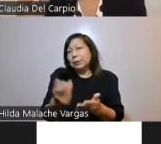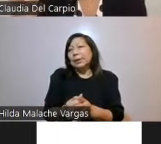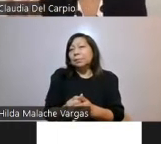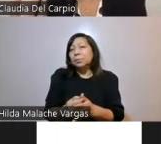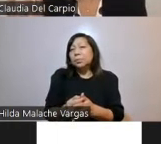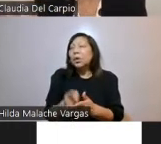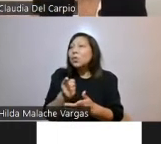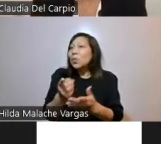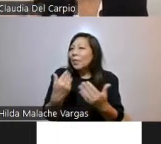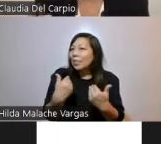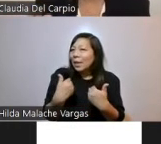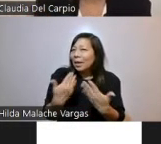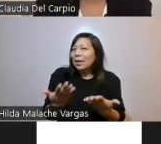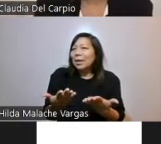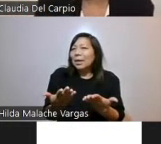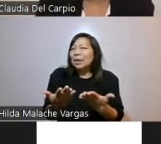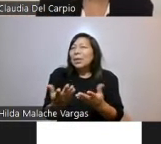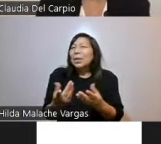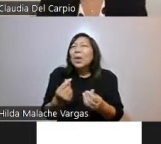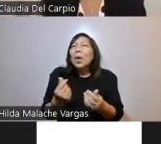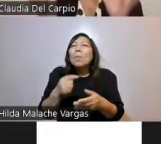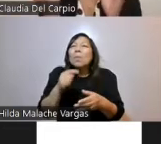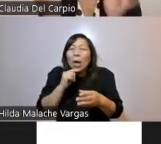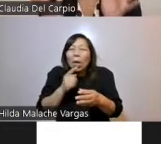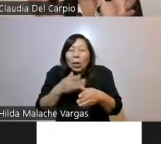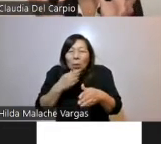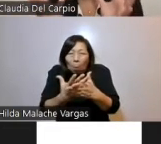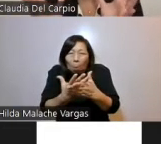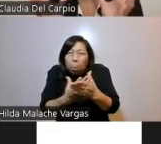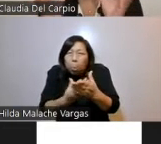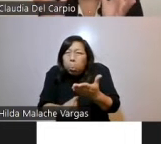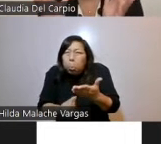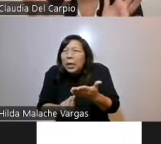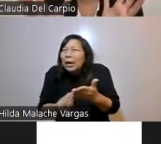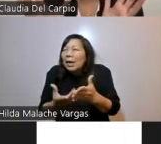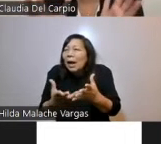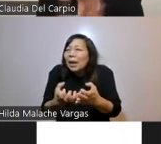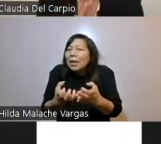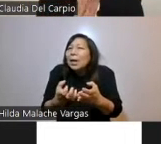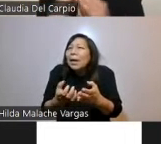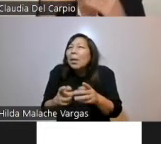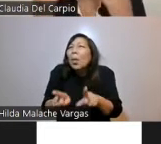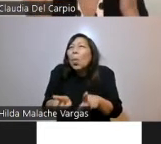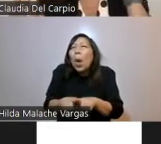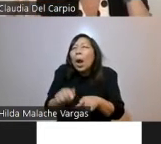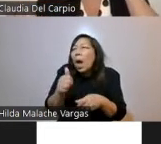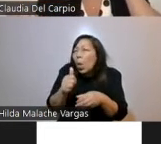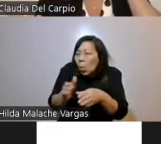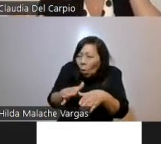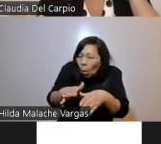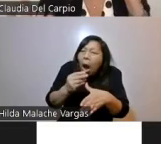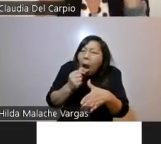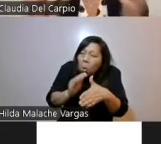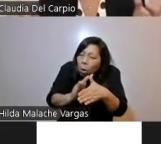tú tienes un problema de sequedad vaginal, la mucosa vaginal quiere agua, por lo tanto, si tú le aplicas un